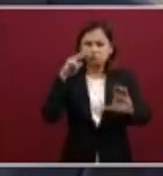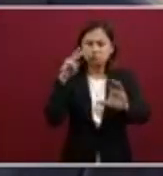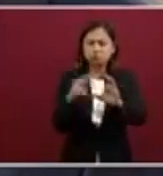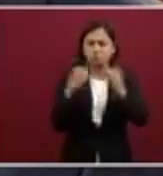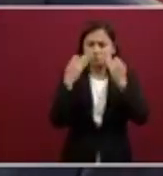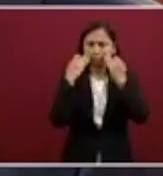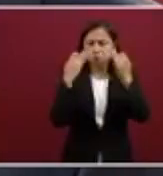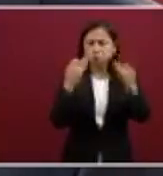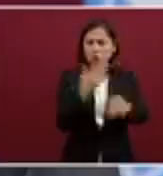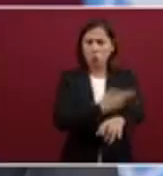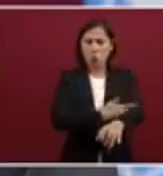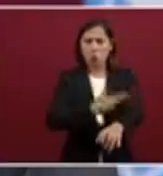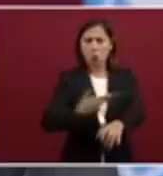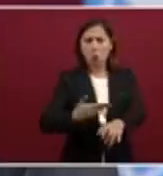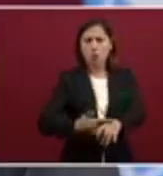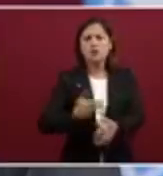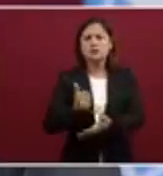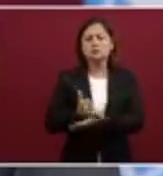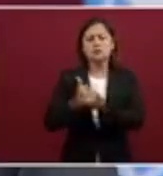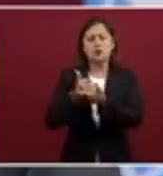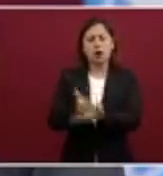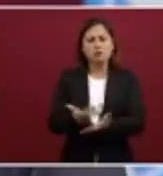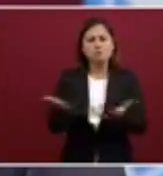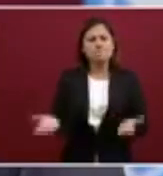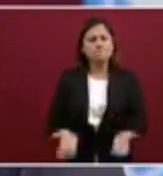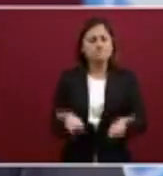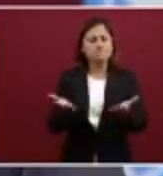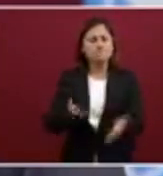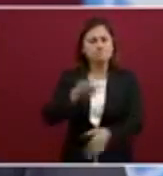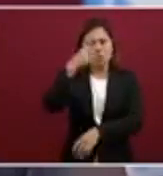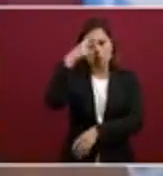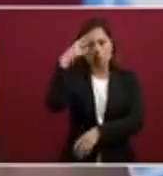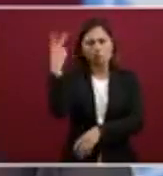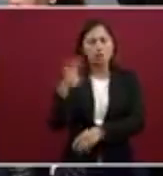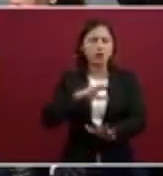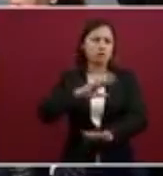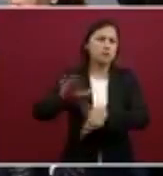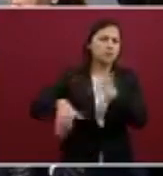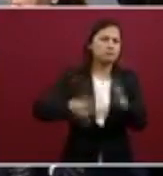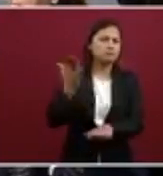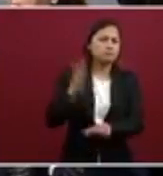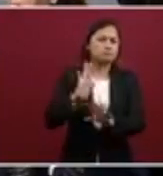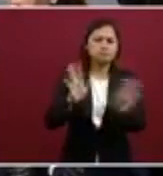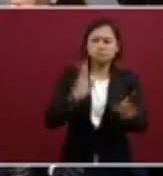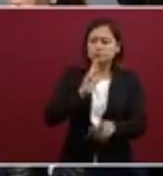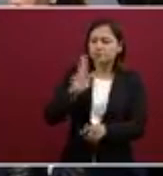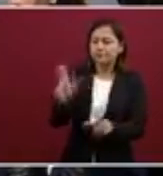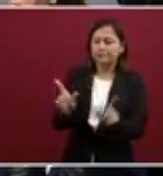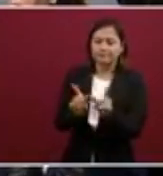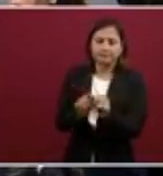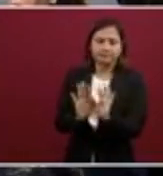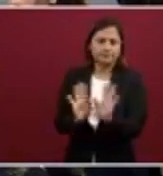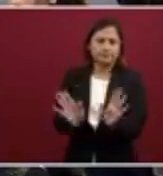el desarrollo de México. Eso es lo que podría contestarte. Dos más.